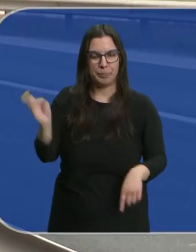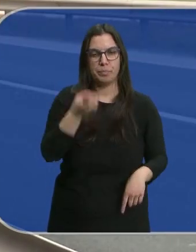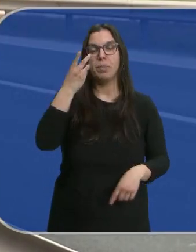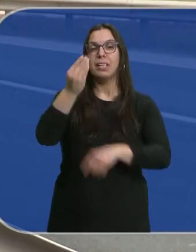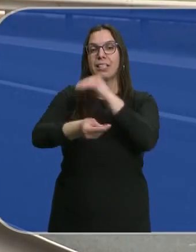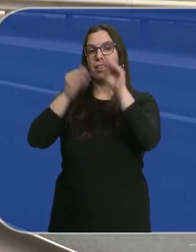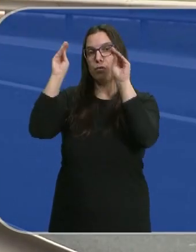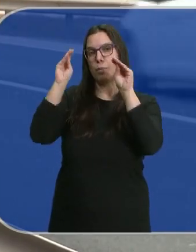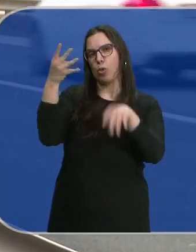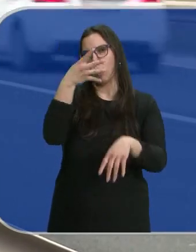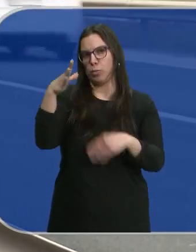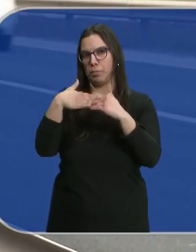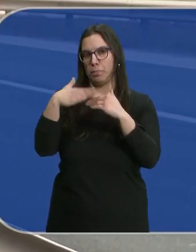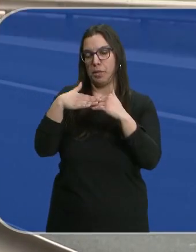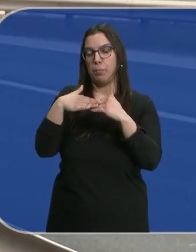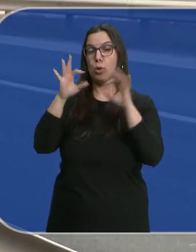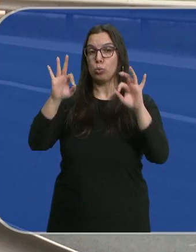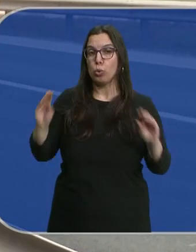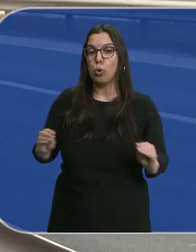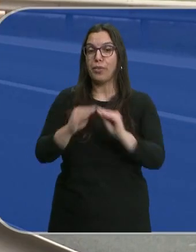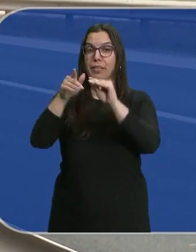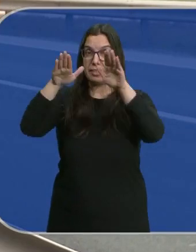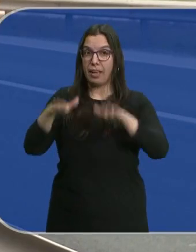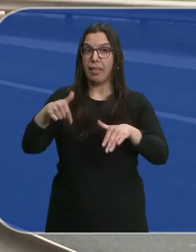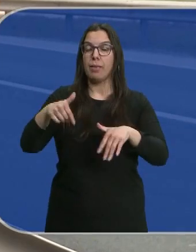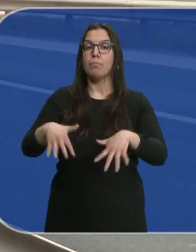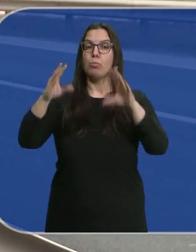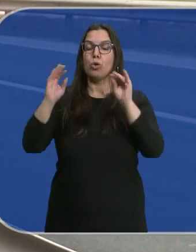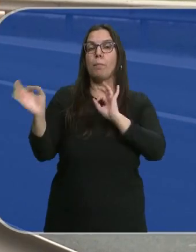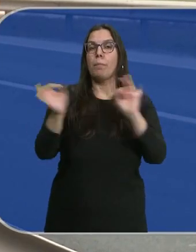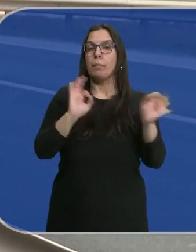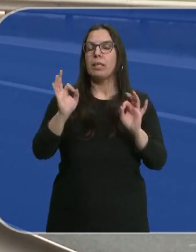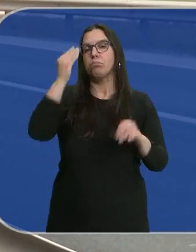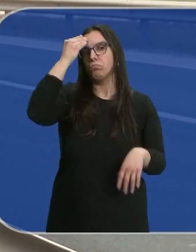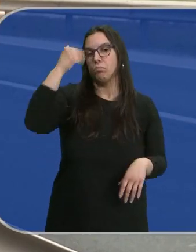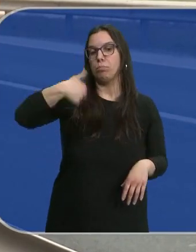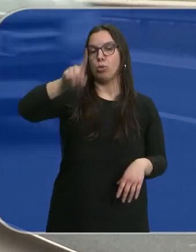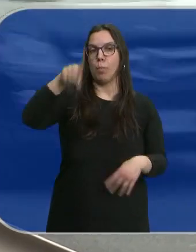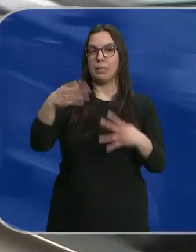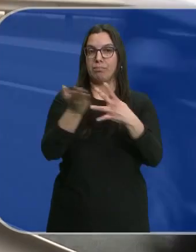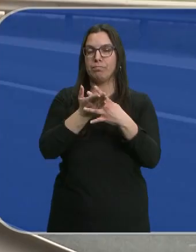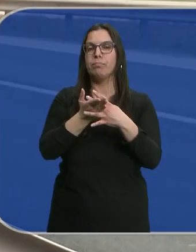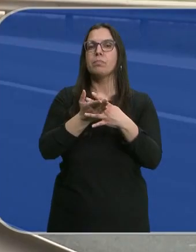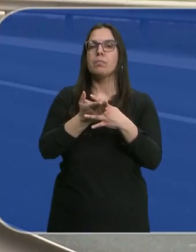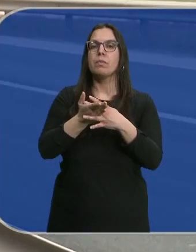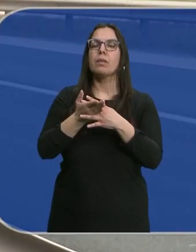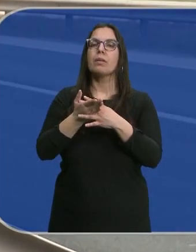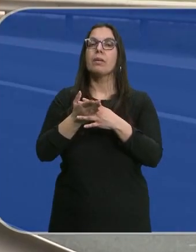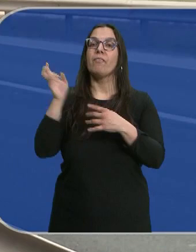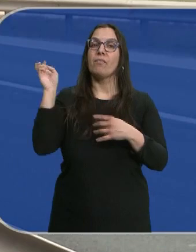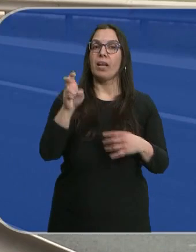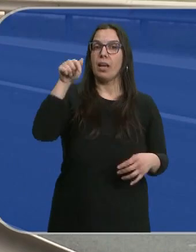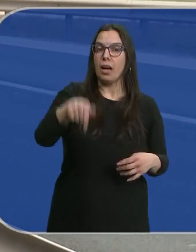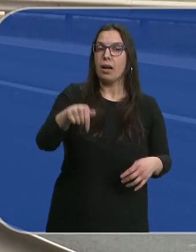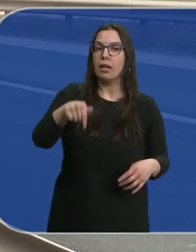un mínimo de 4 semanas y coincidiendo con su estancia en Burgos, está previsto que a mediados del próximo mes de marzo se desplace hasta esta